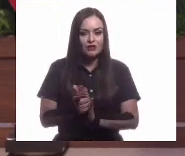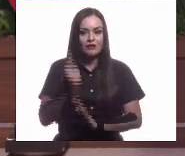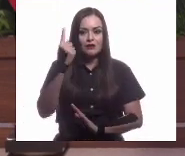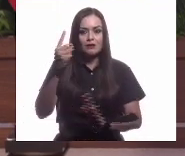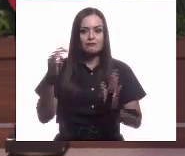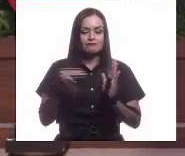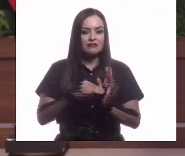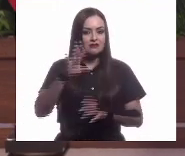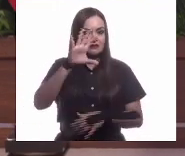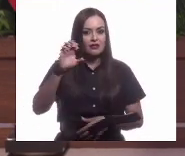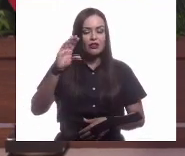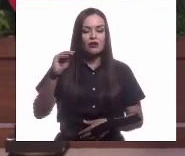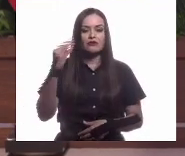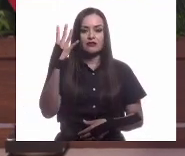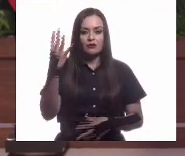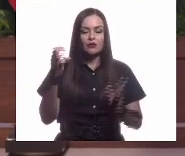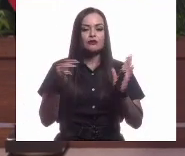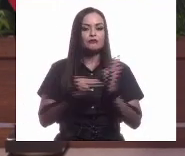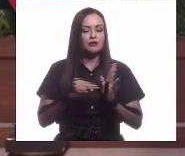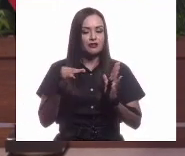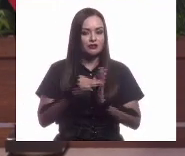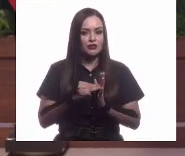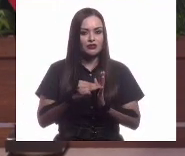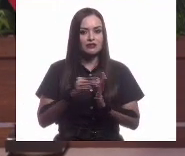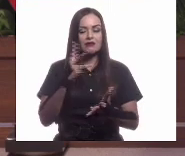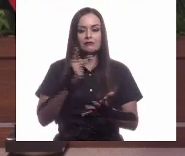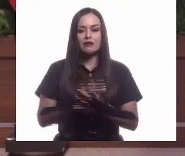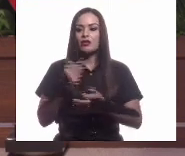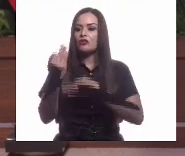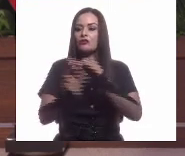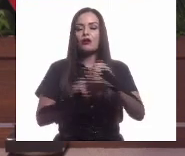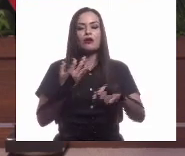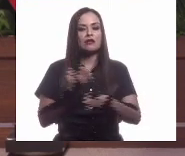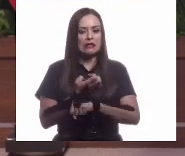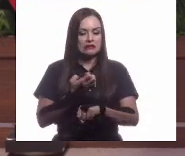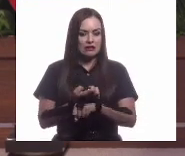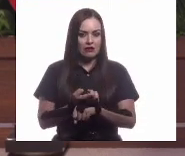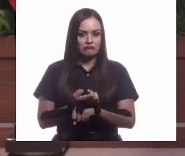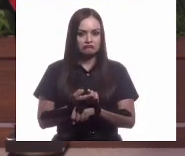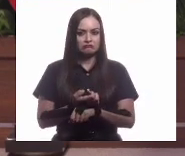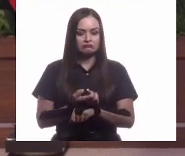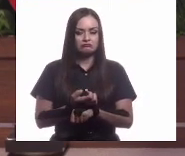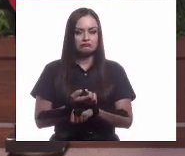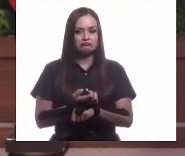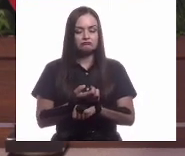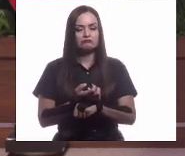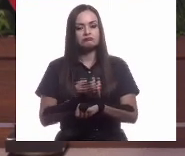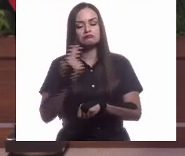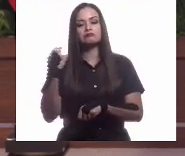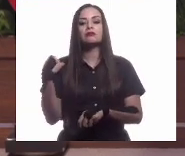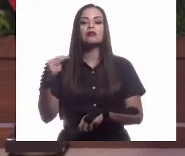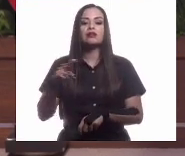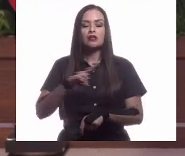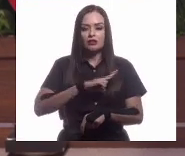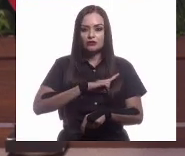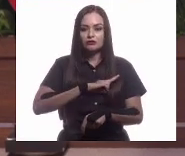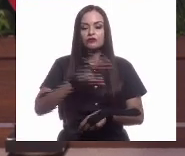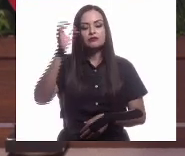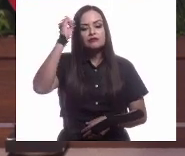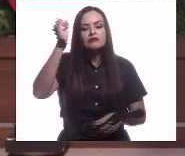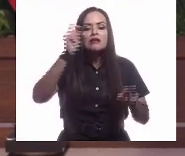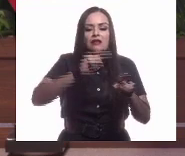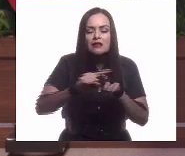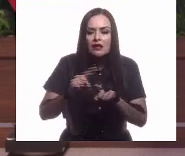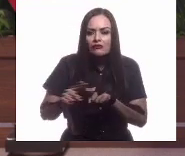1,594 millones de pesos en todo el estado. De la misma manera, hemos procurado llevar diversos servicios a